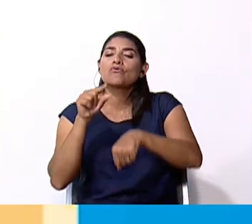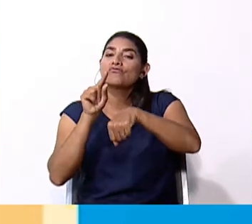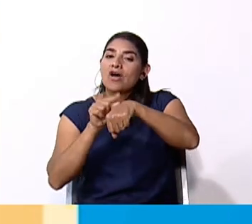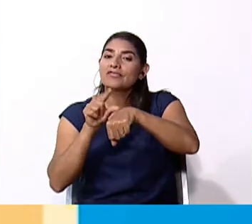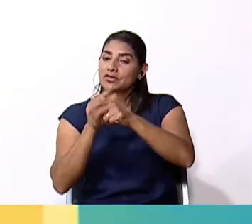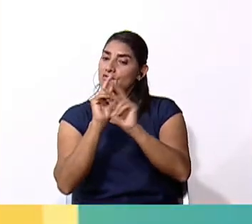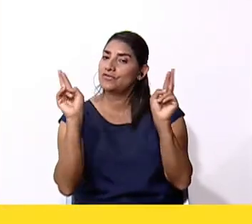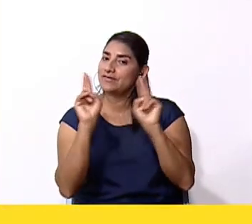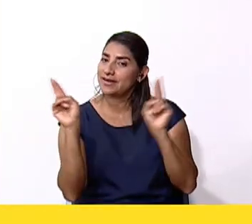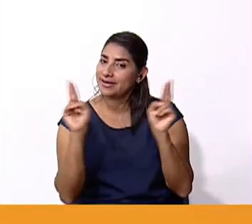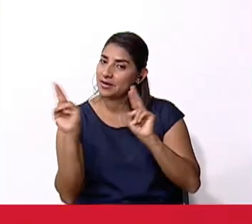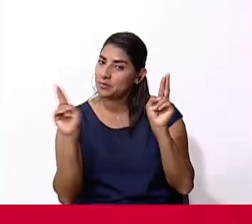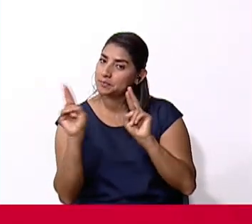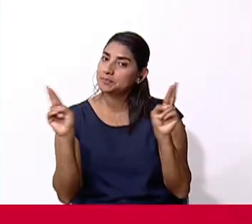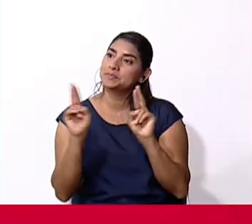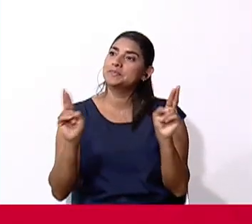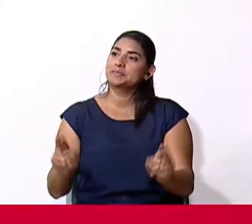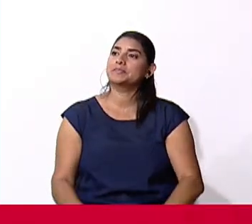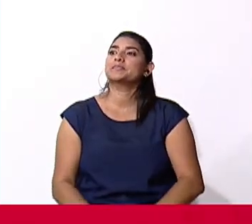de recreo.